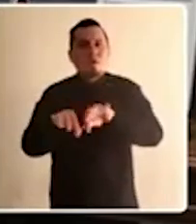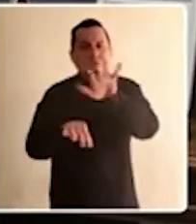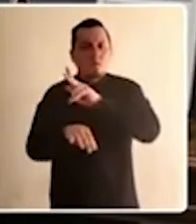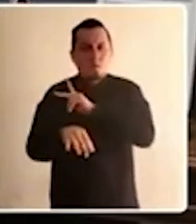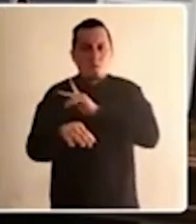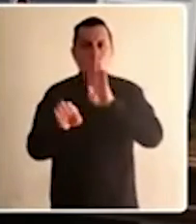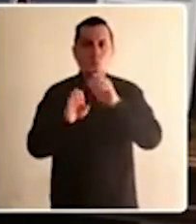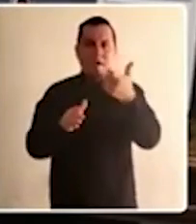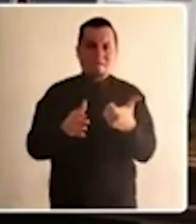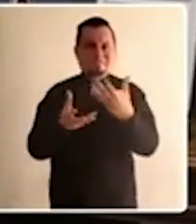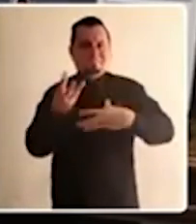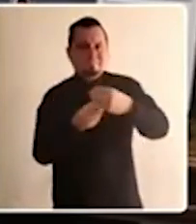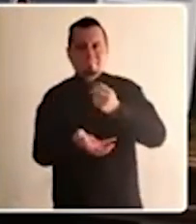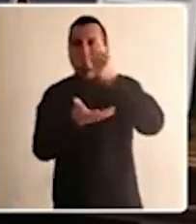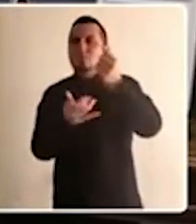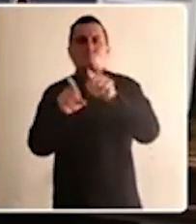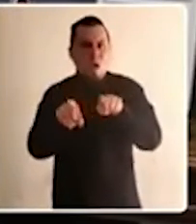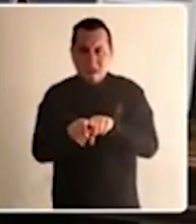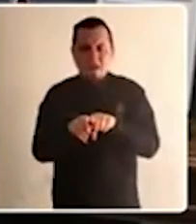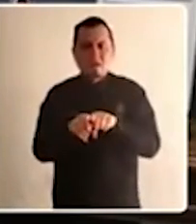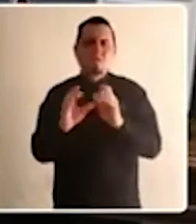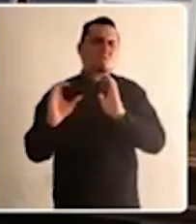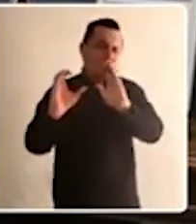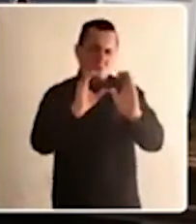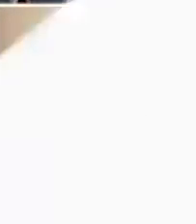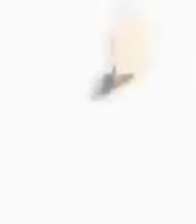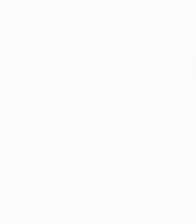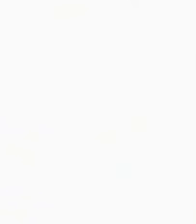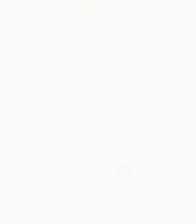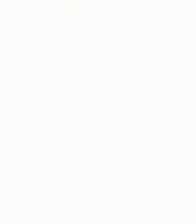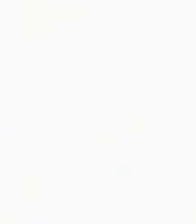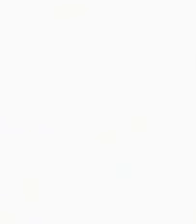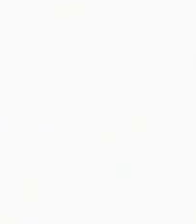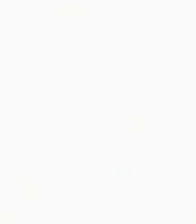importante como la economía. Por favor, cuidemos ambas.